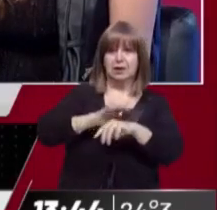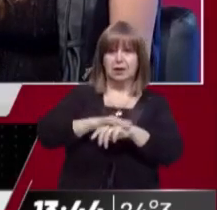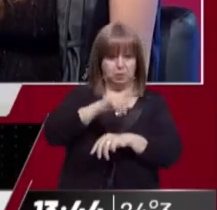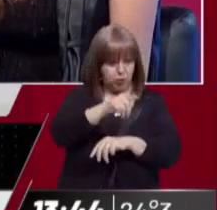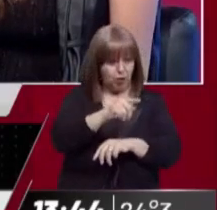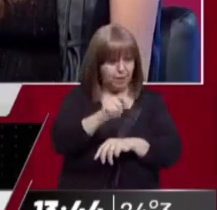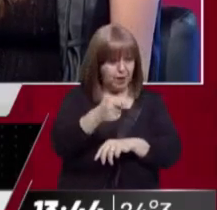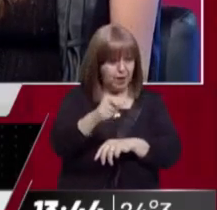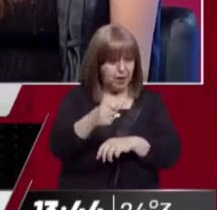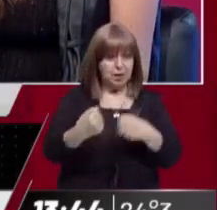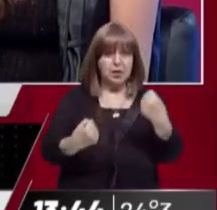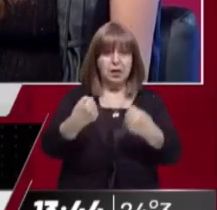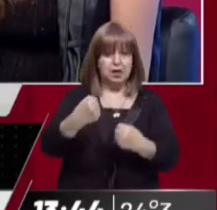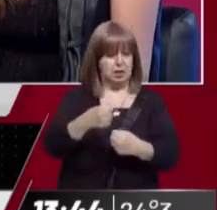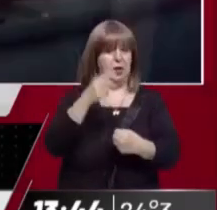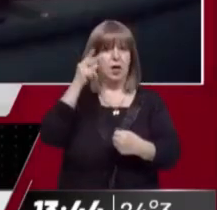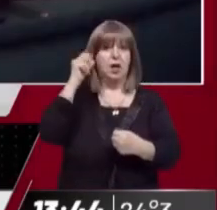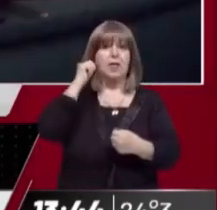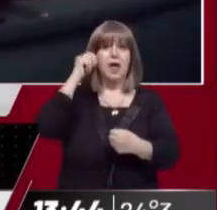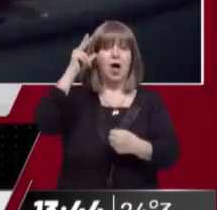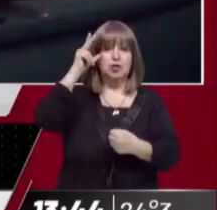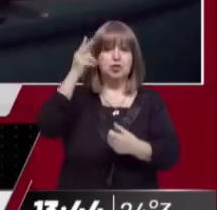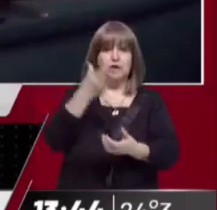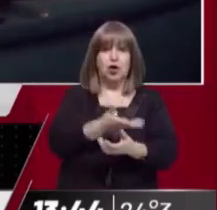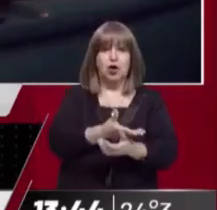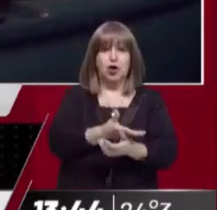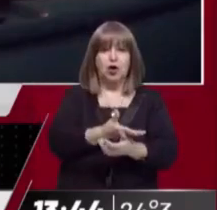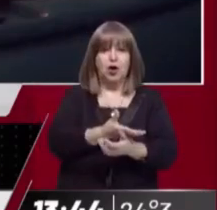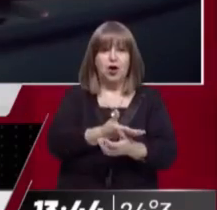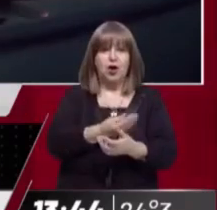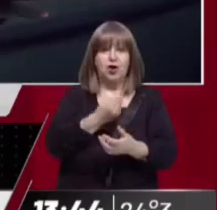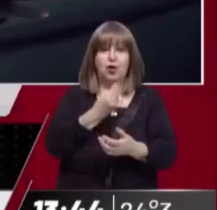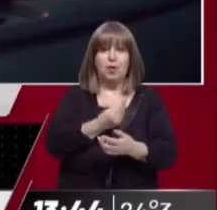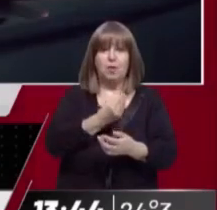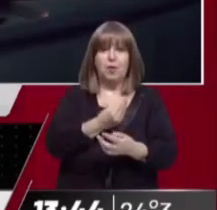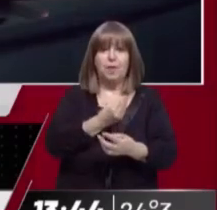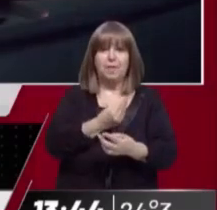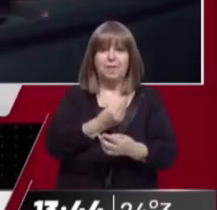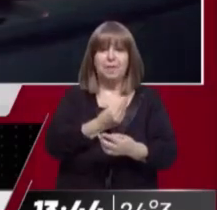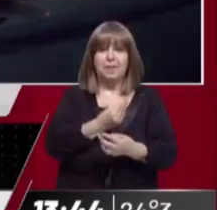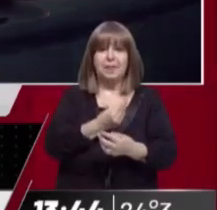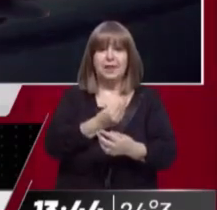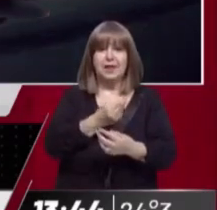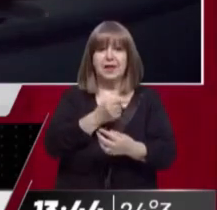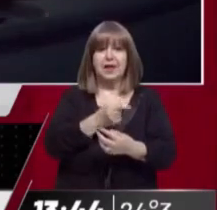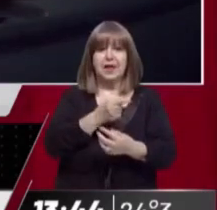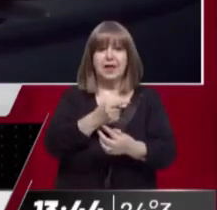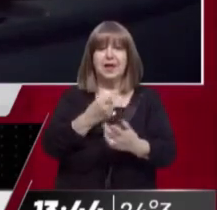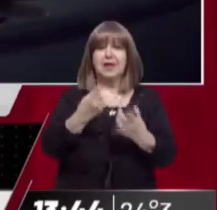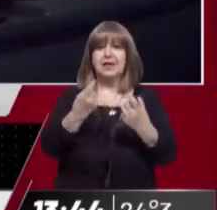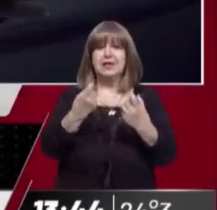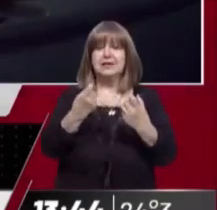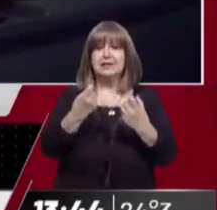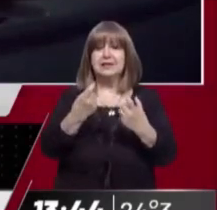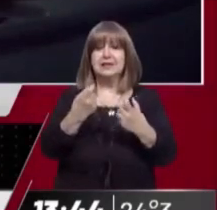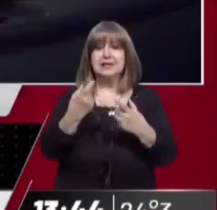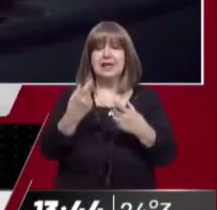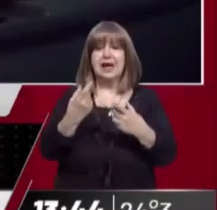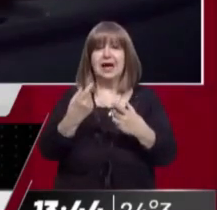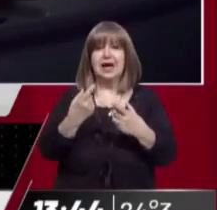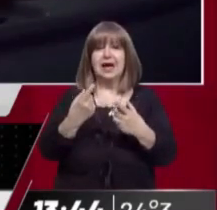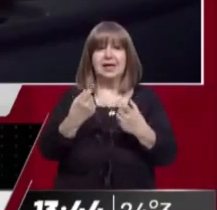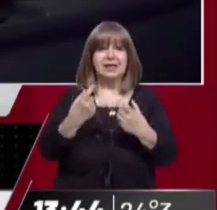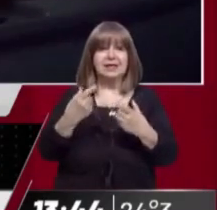bainbridge eh diciendo justamente Que bueno que la nena tenía más apuro en llegar que la esposa del